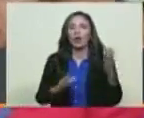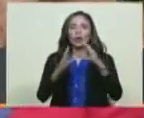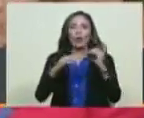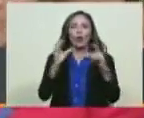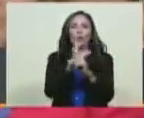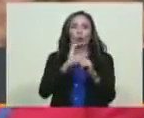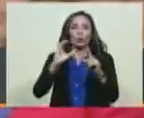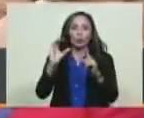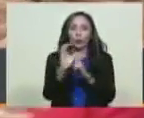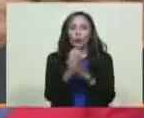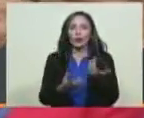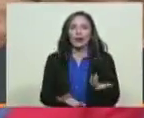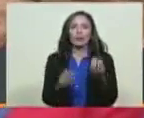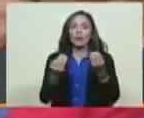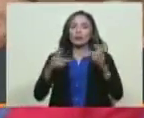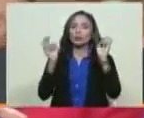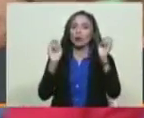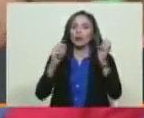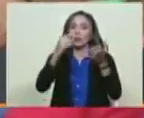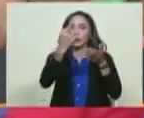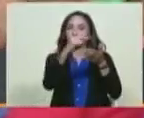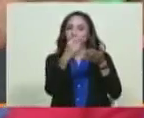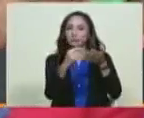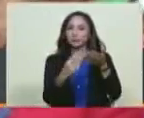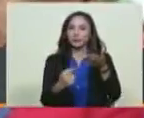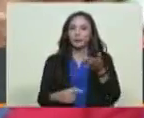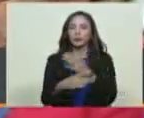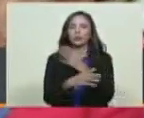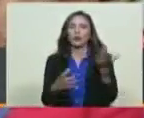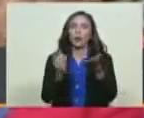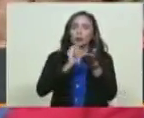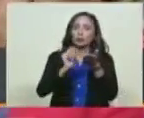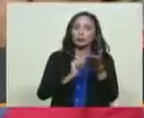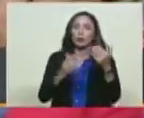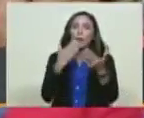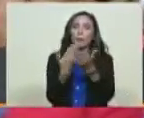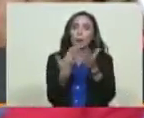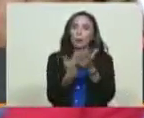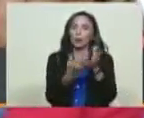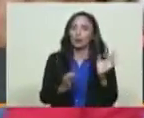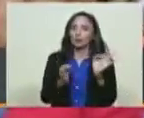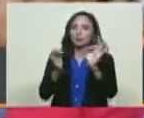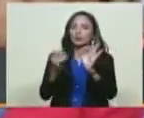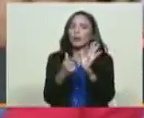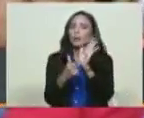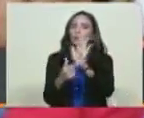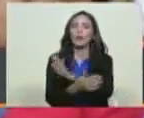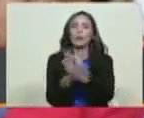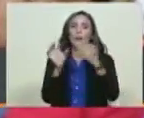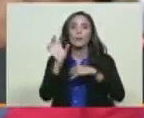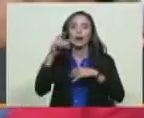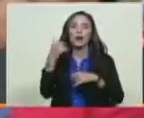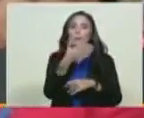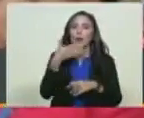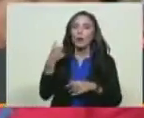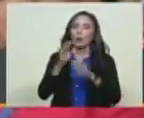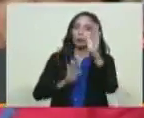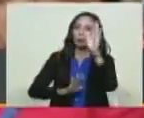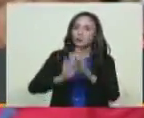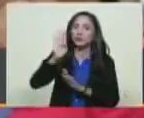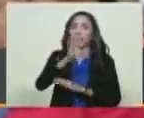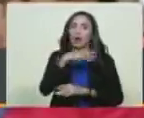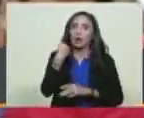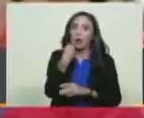en todos esos ámbitos presidentes que van a fortalecer nuestra patria y que nosotros los